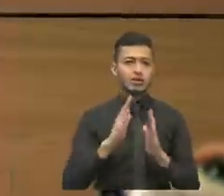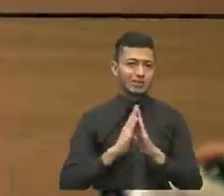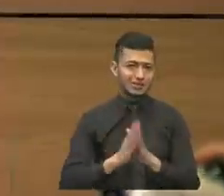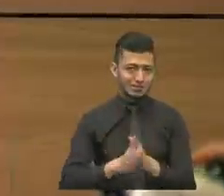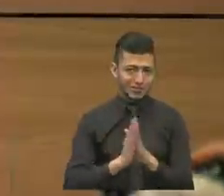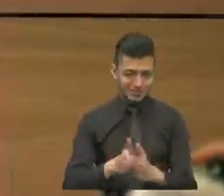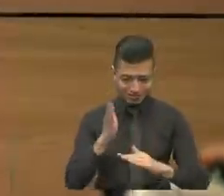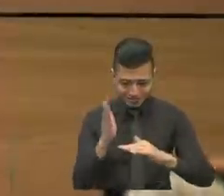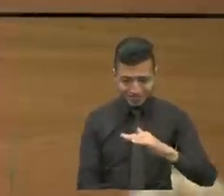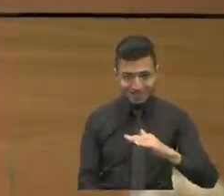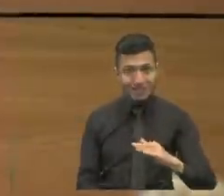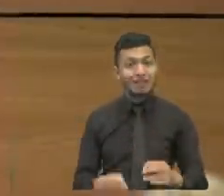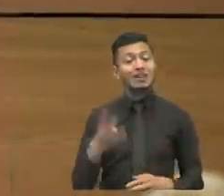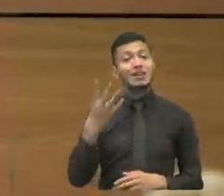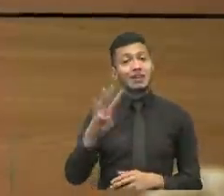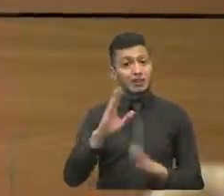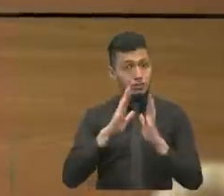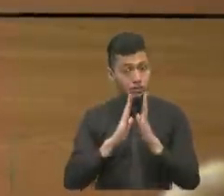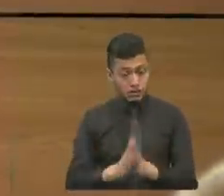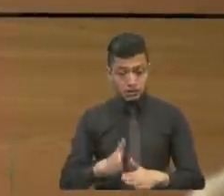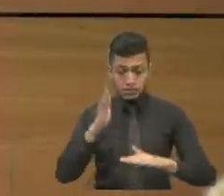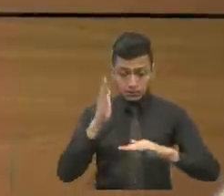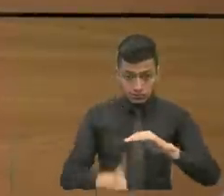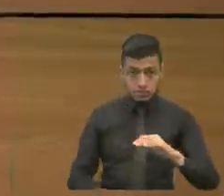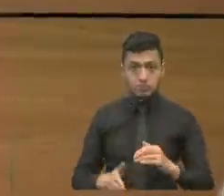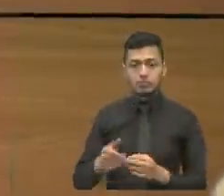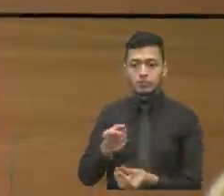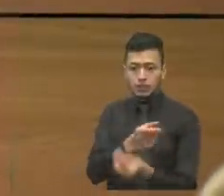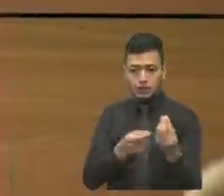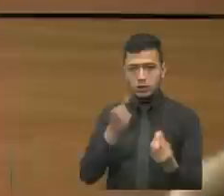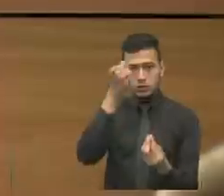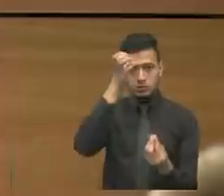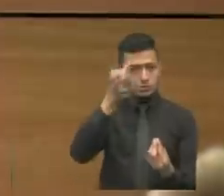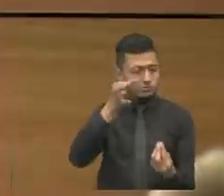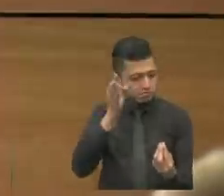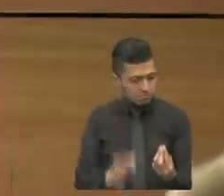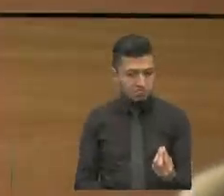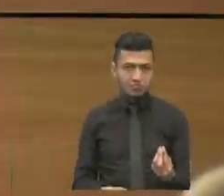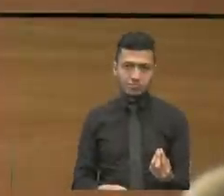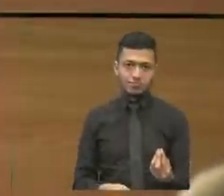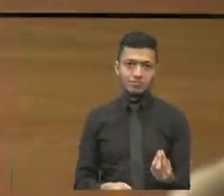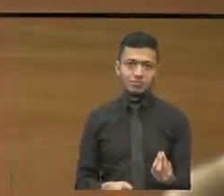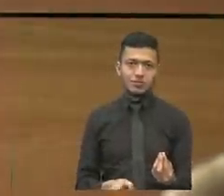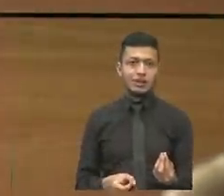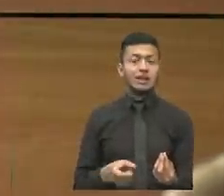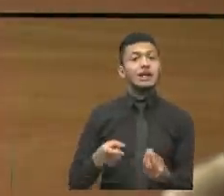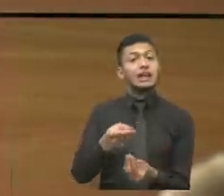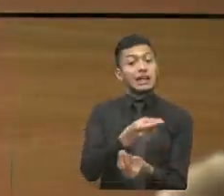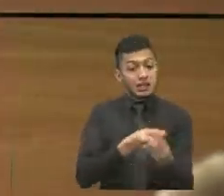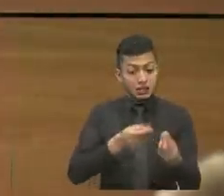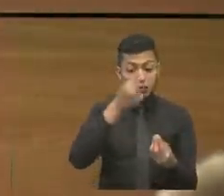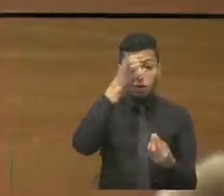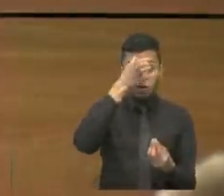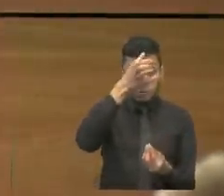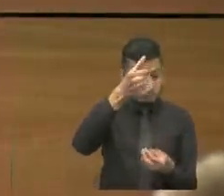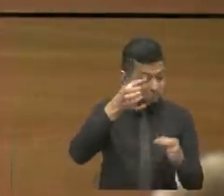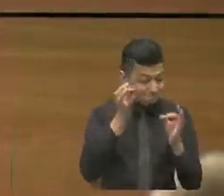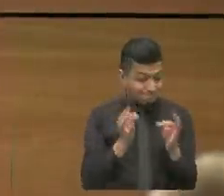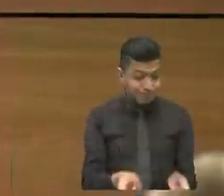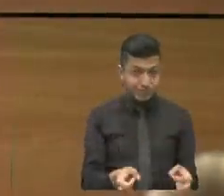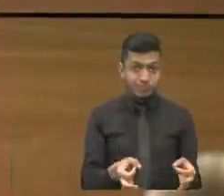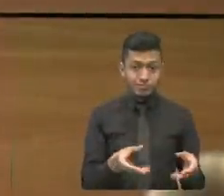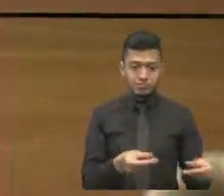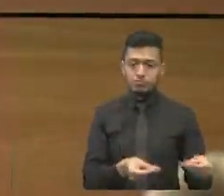diciembre llegaremos al diseño conceptual definitivo. Con ese diseño conceptual, el